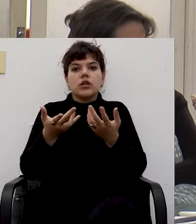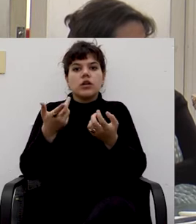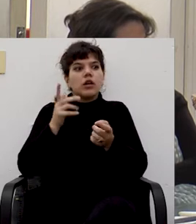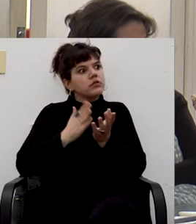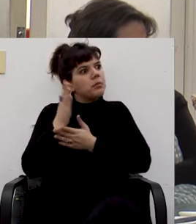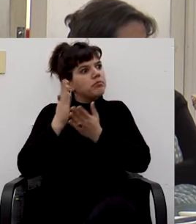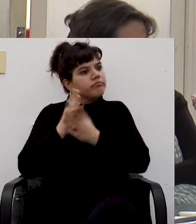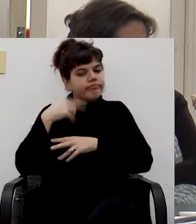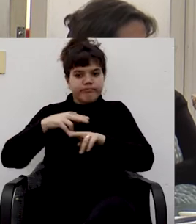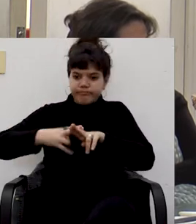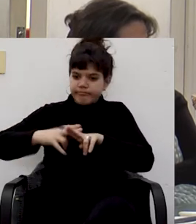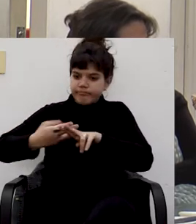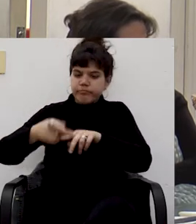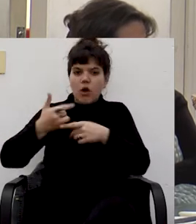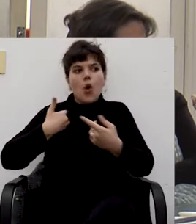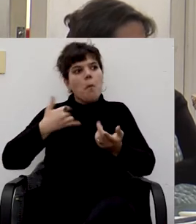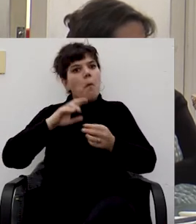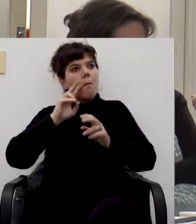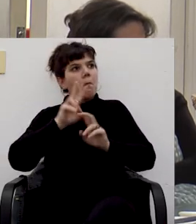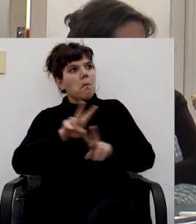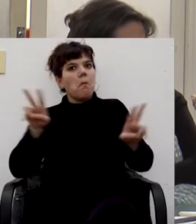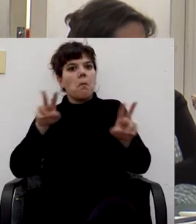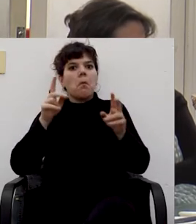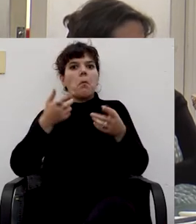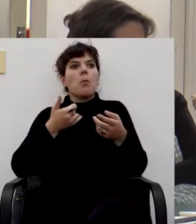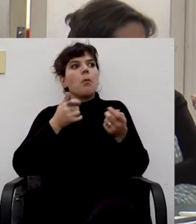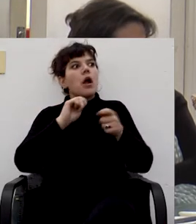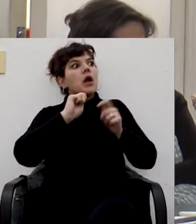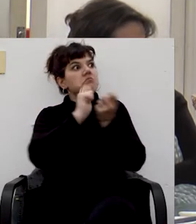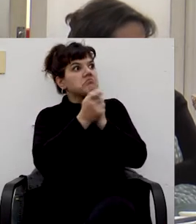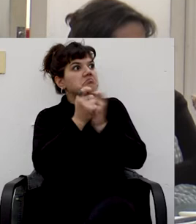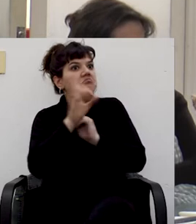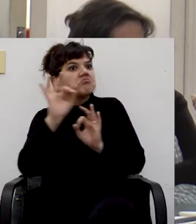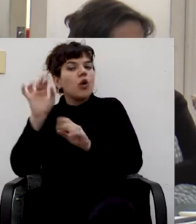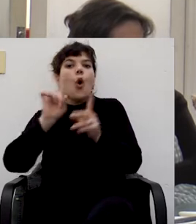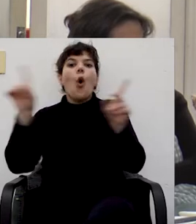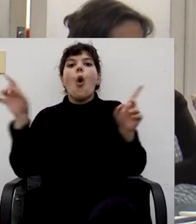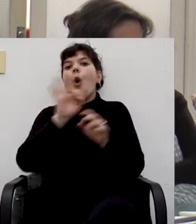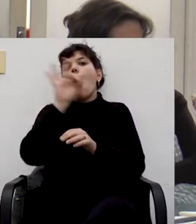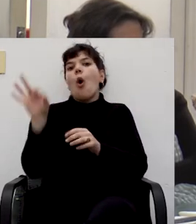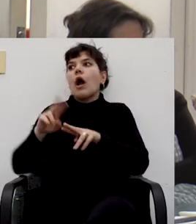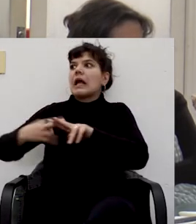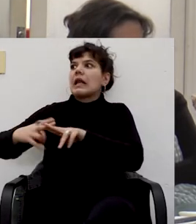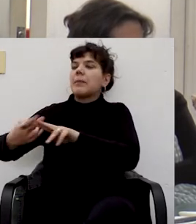permanentemente. Entonces, ¿cómo pueden reproducir o promover el cambio, justamente? Entonces, la importancia, por ejemplo, en este